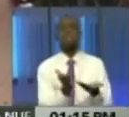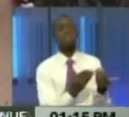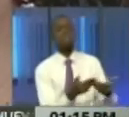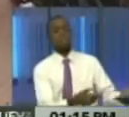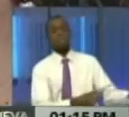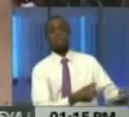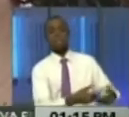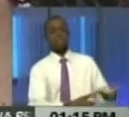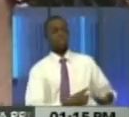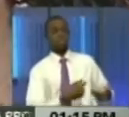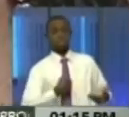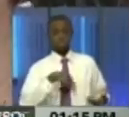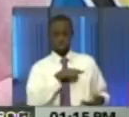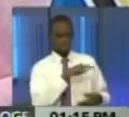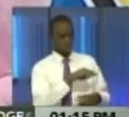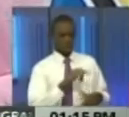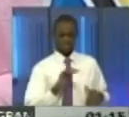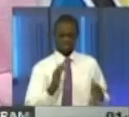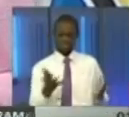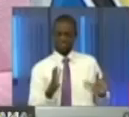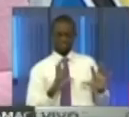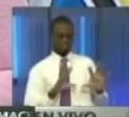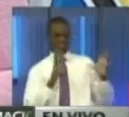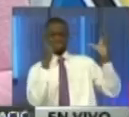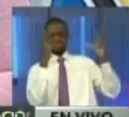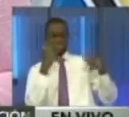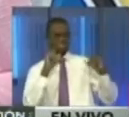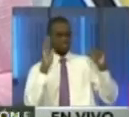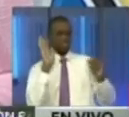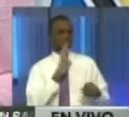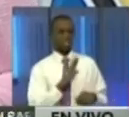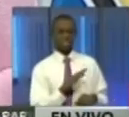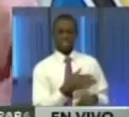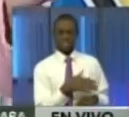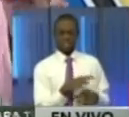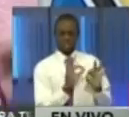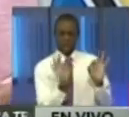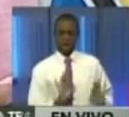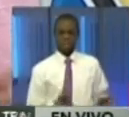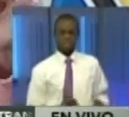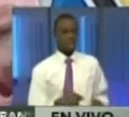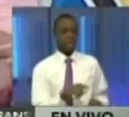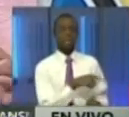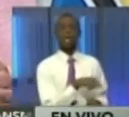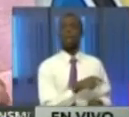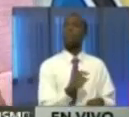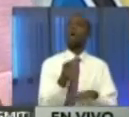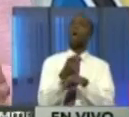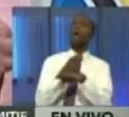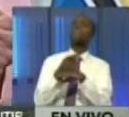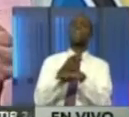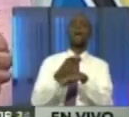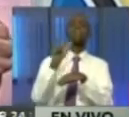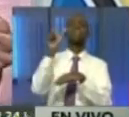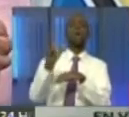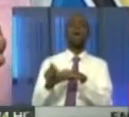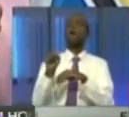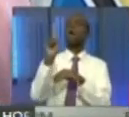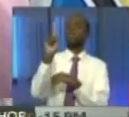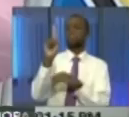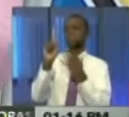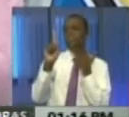la perversión de la solicitud de referendos revocatorios, que a gobernadores se les solicitaban